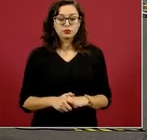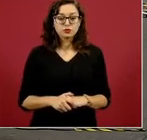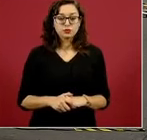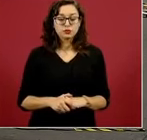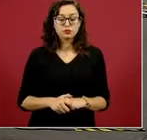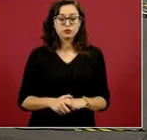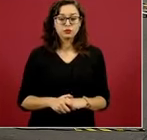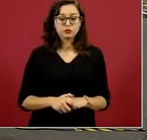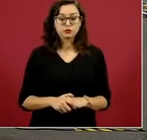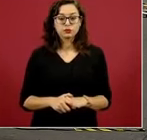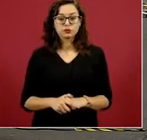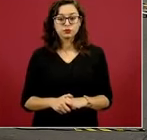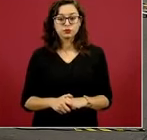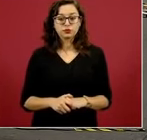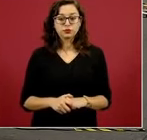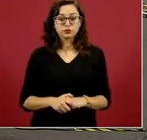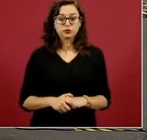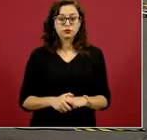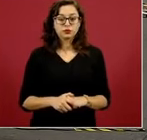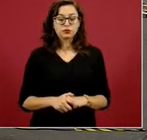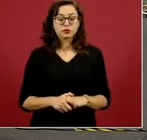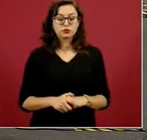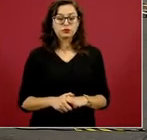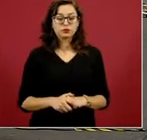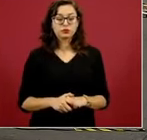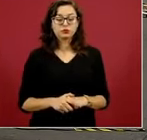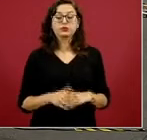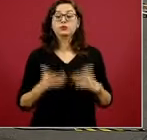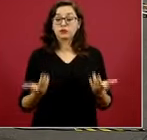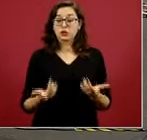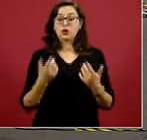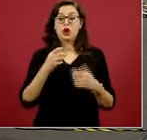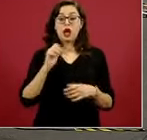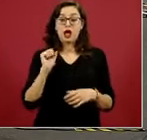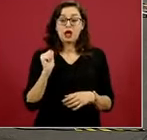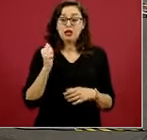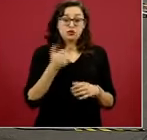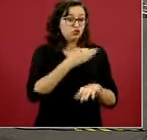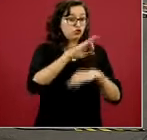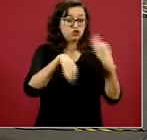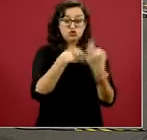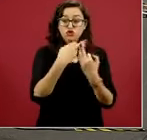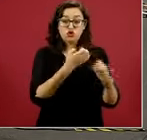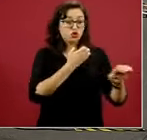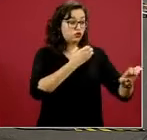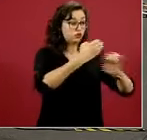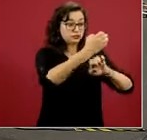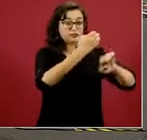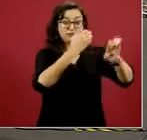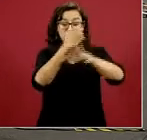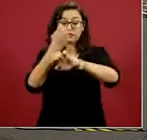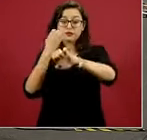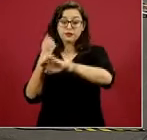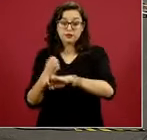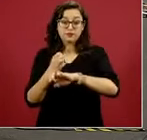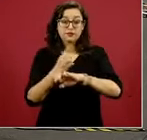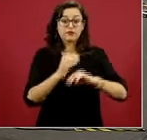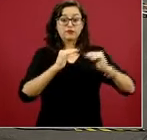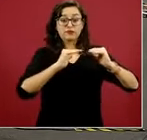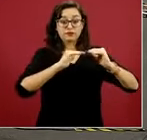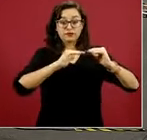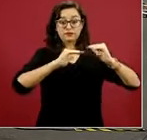que a diferencia de lo que está pasando con las curvas de casos estimados, en todas las entidades federativas el descenso sigue